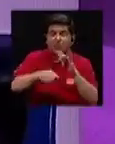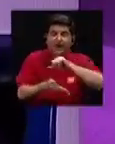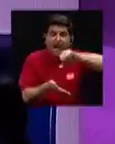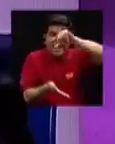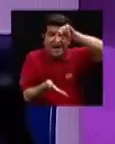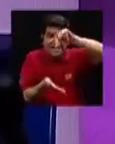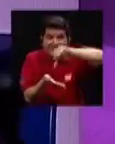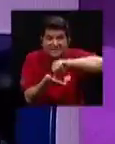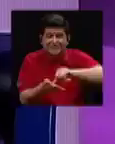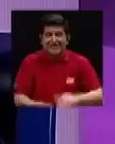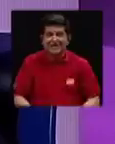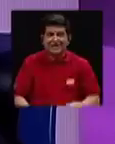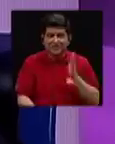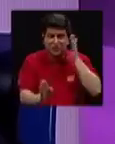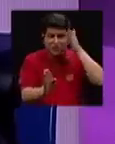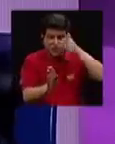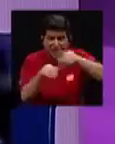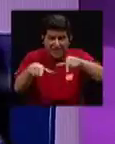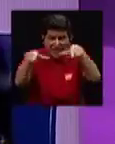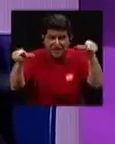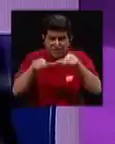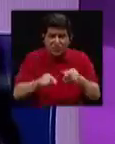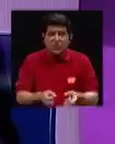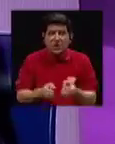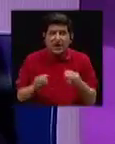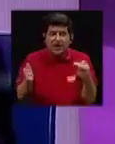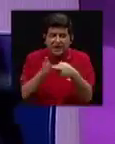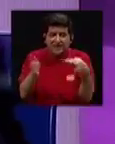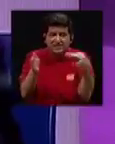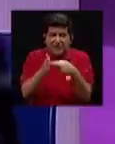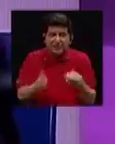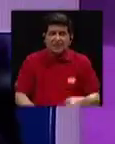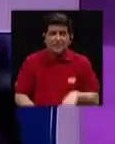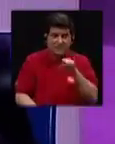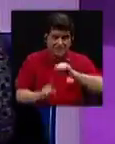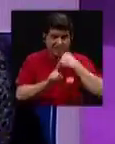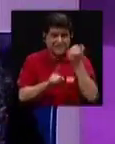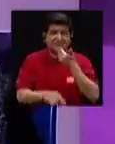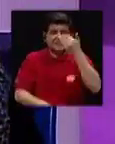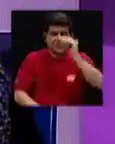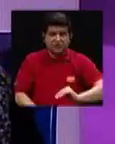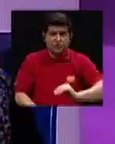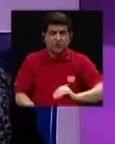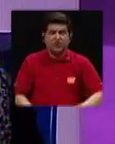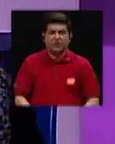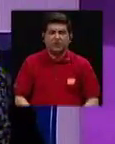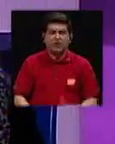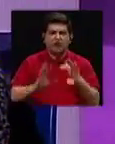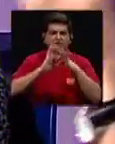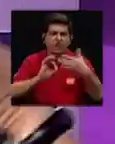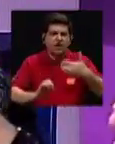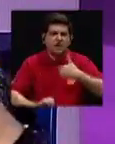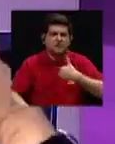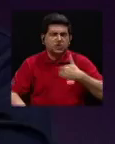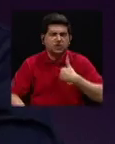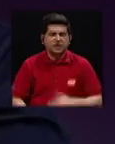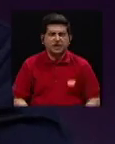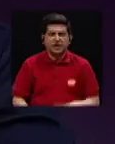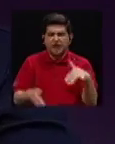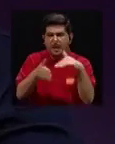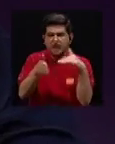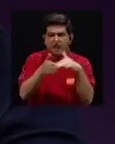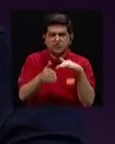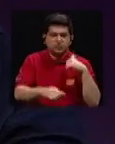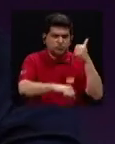de gravedad o sea el núcleo la llaga el lugar donde se reproduce ese mal claro eh alguna